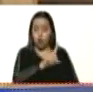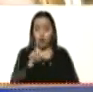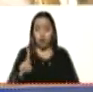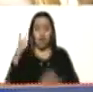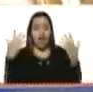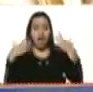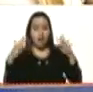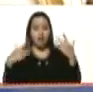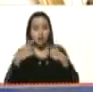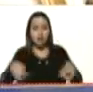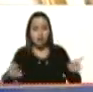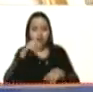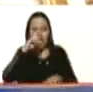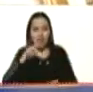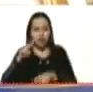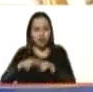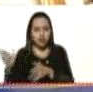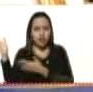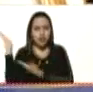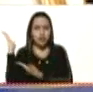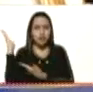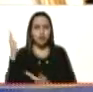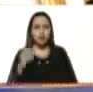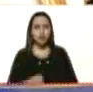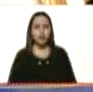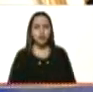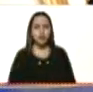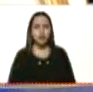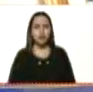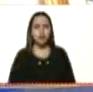aplauso de cumpleaños, Víctor.